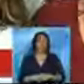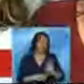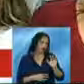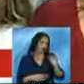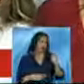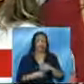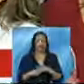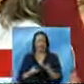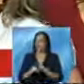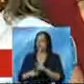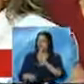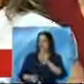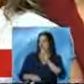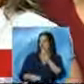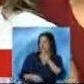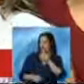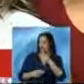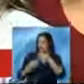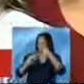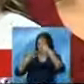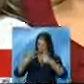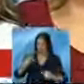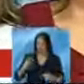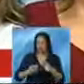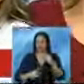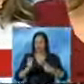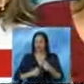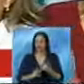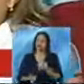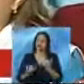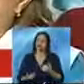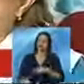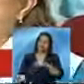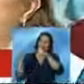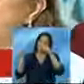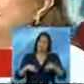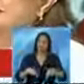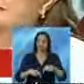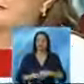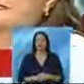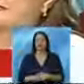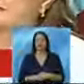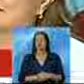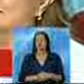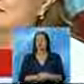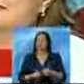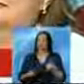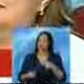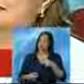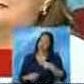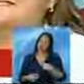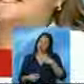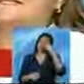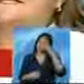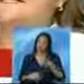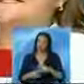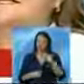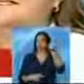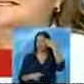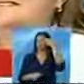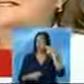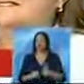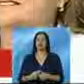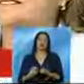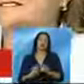Hola. Y Fernando Armas. En fin, están todos aquí. Y bueno, yo creo que Trujillo es la